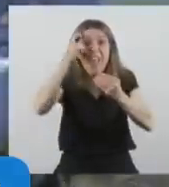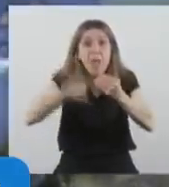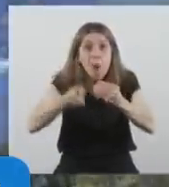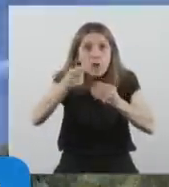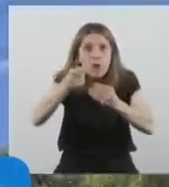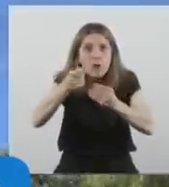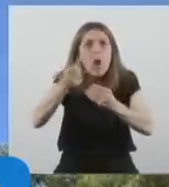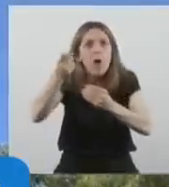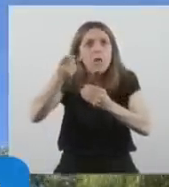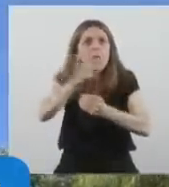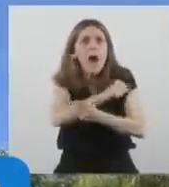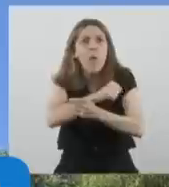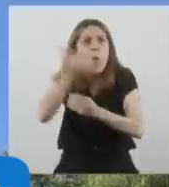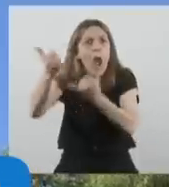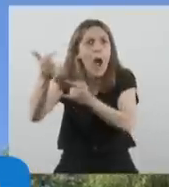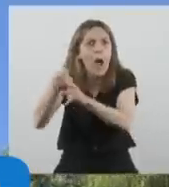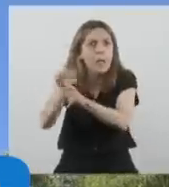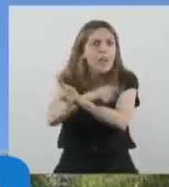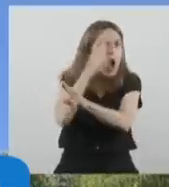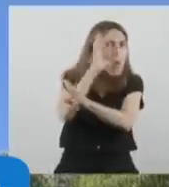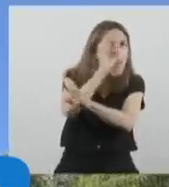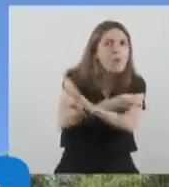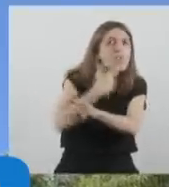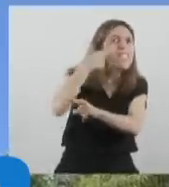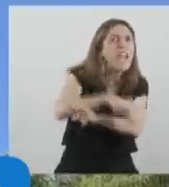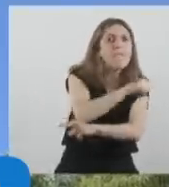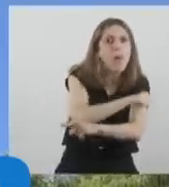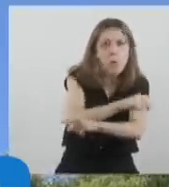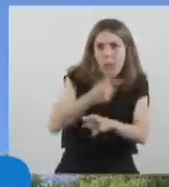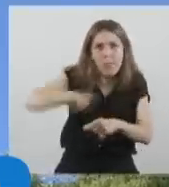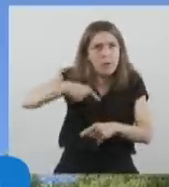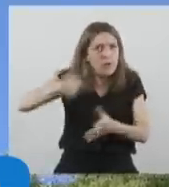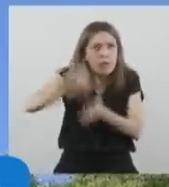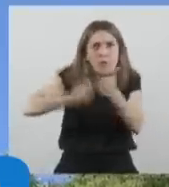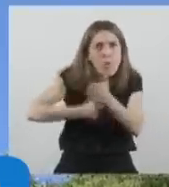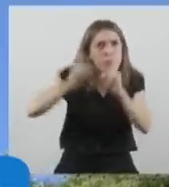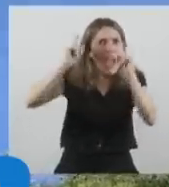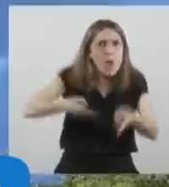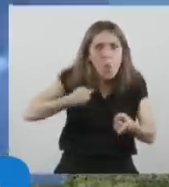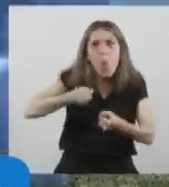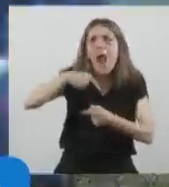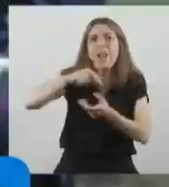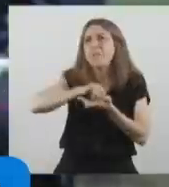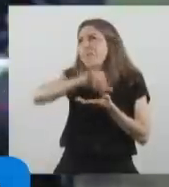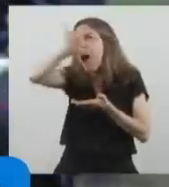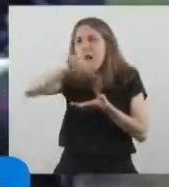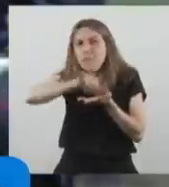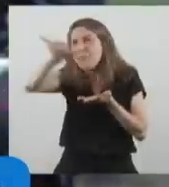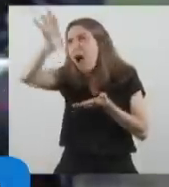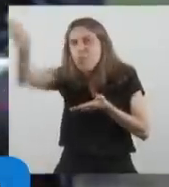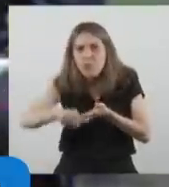existentes pero no bajamos los brazos seguimos buscando las están llegando hoy